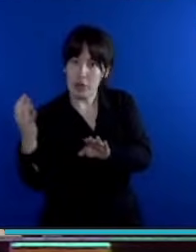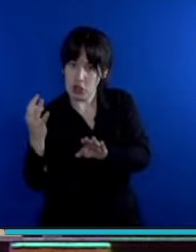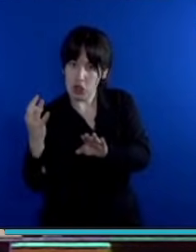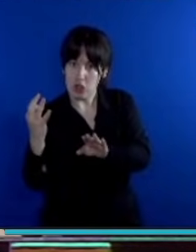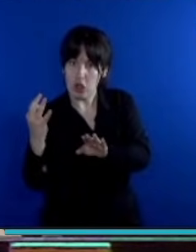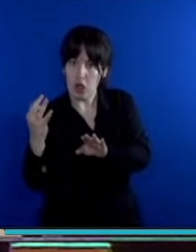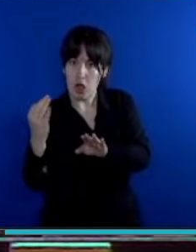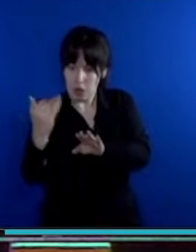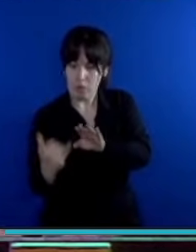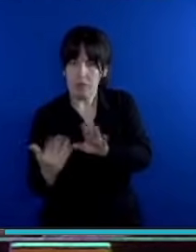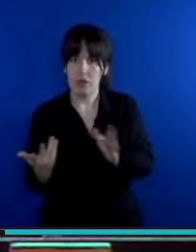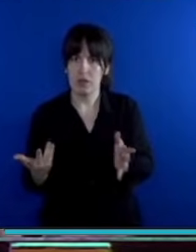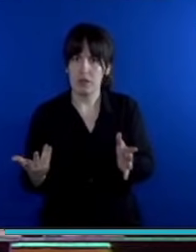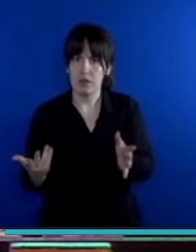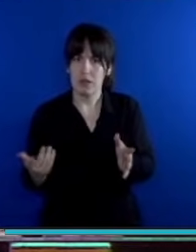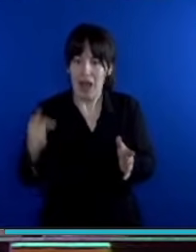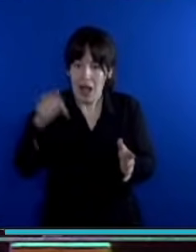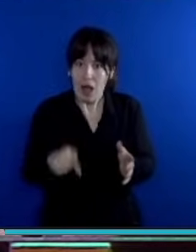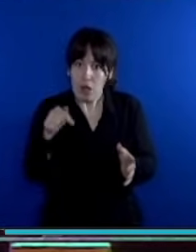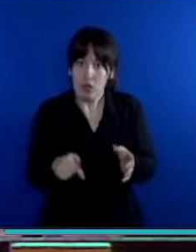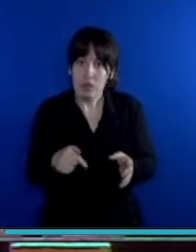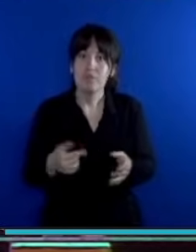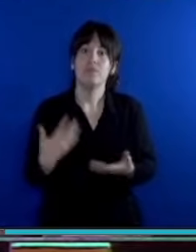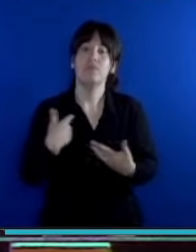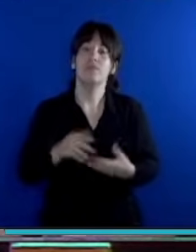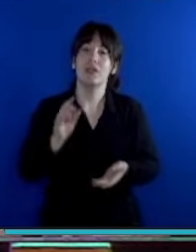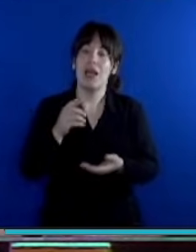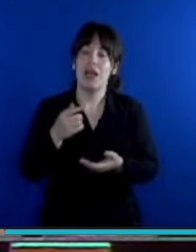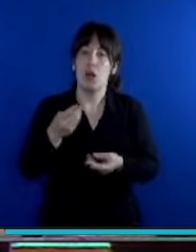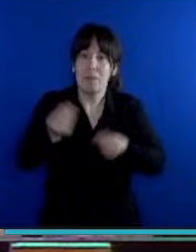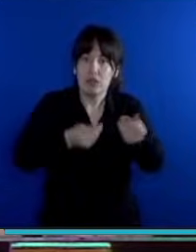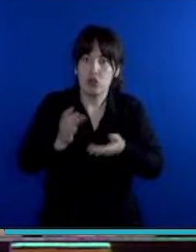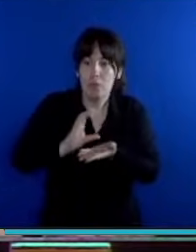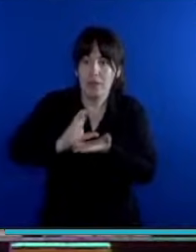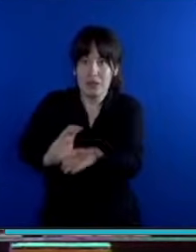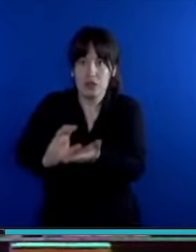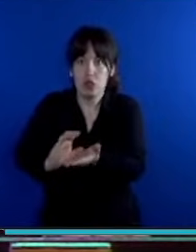presupuesto. En este momento, el presupuesto para educación es de un